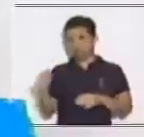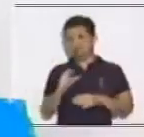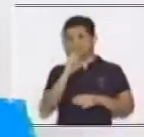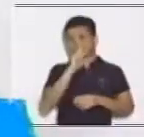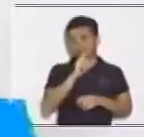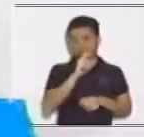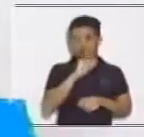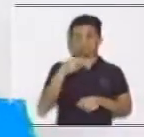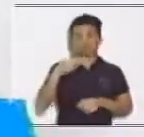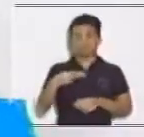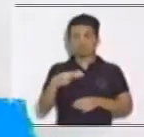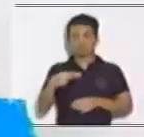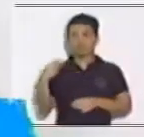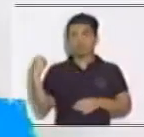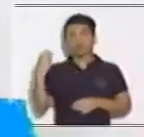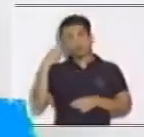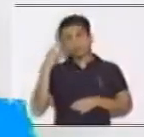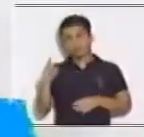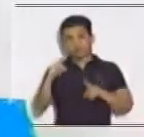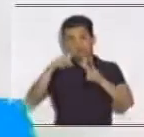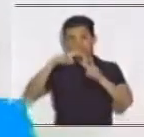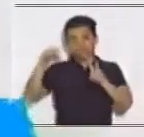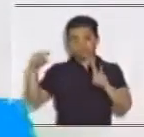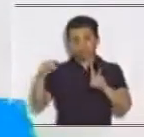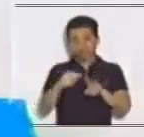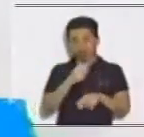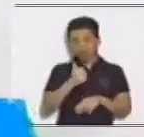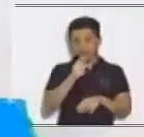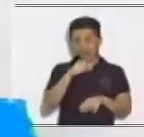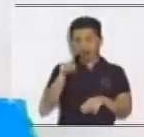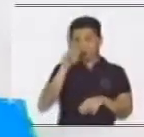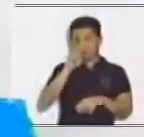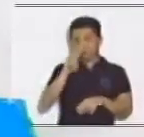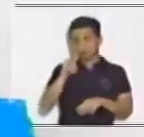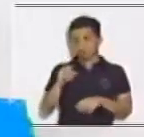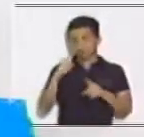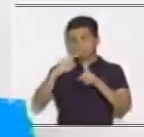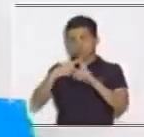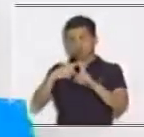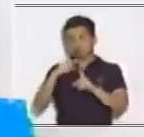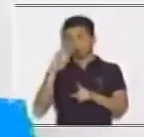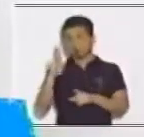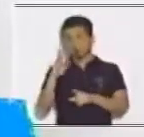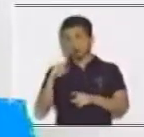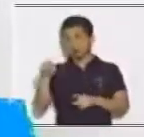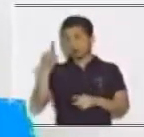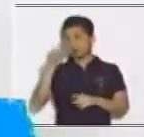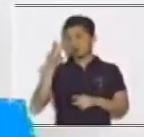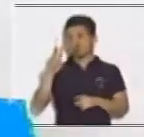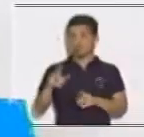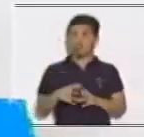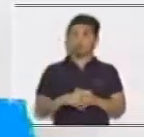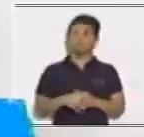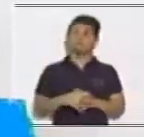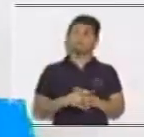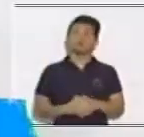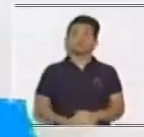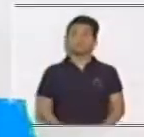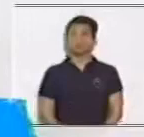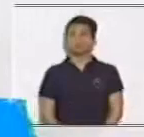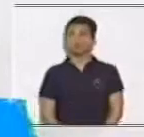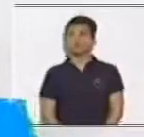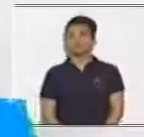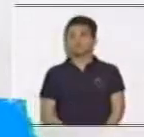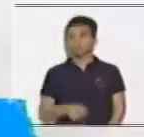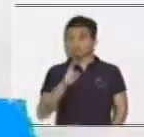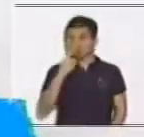cuadrada de A al cuadrado más B al cuadrado, ¿sí? Es la suma de sus cuadrados. Eso